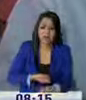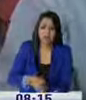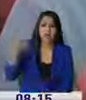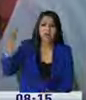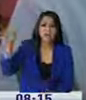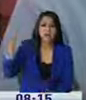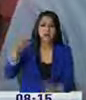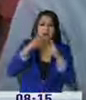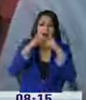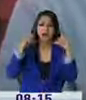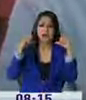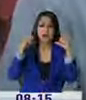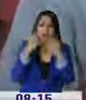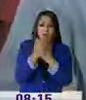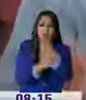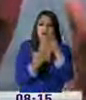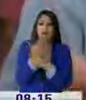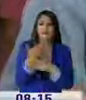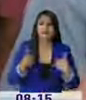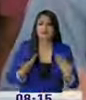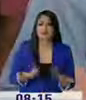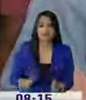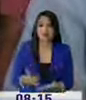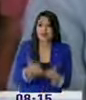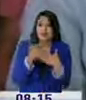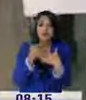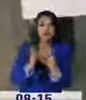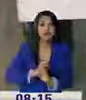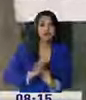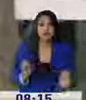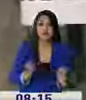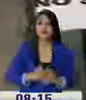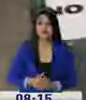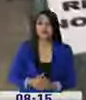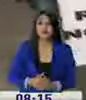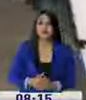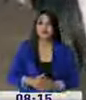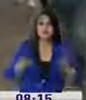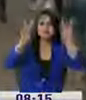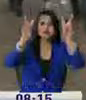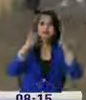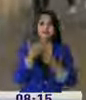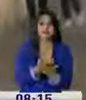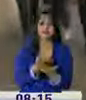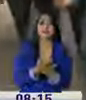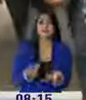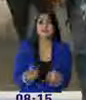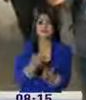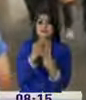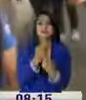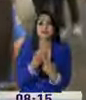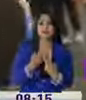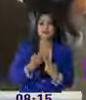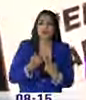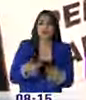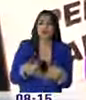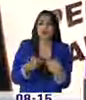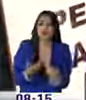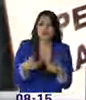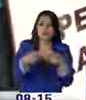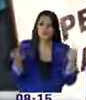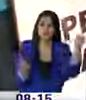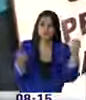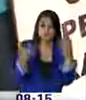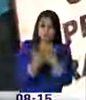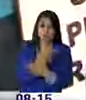hoy no tenemos nada, porque no nos han entregado. Y en el tema económico también buscan respuestas sobre el detalle de la repotenciación de la maquinaria,